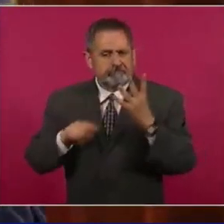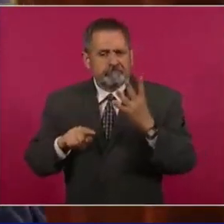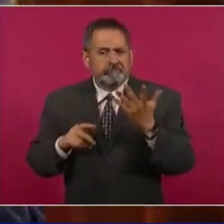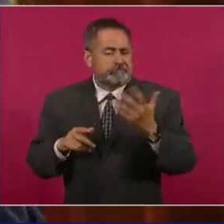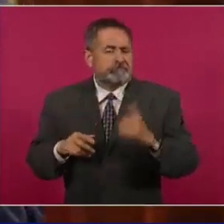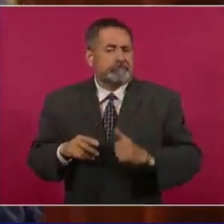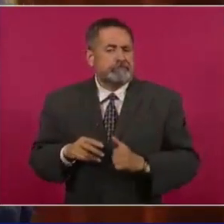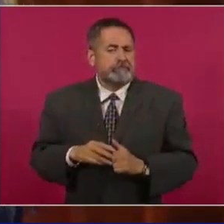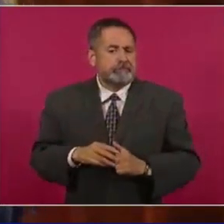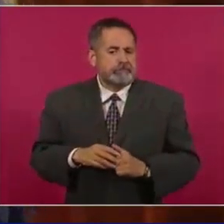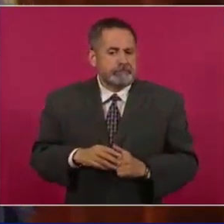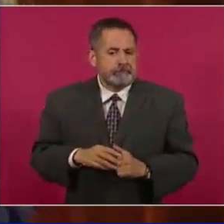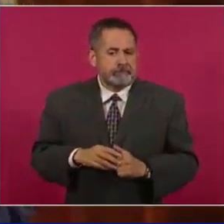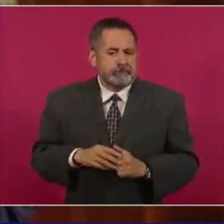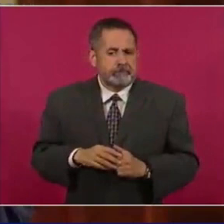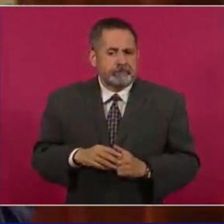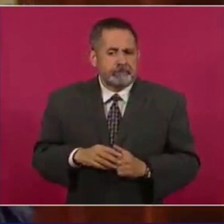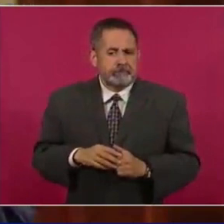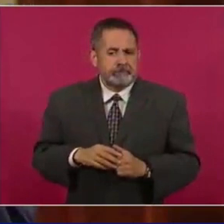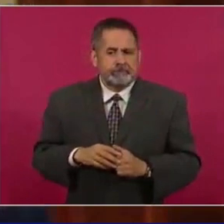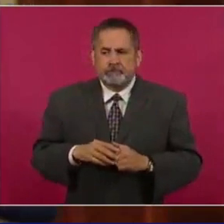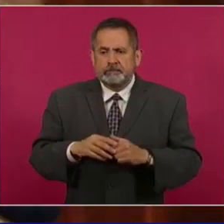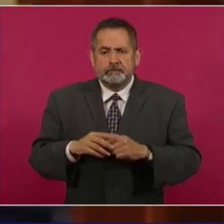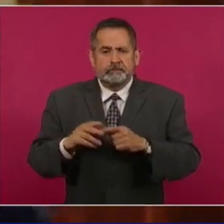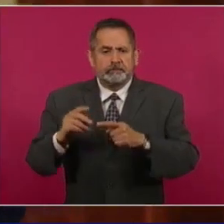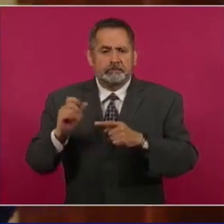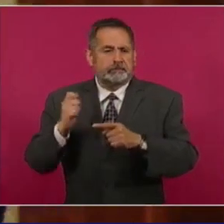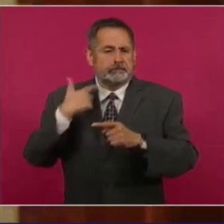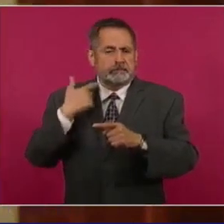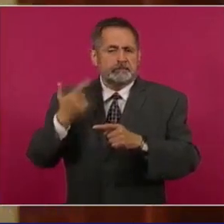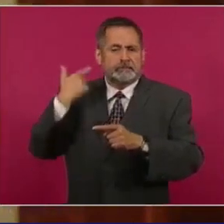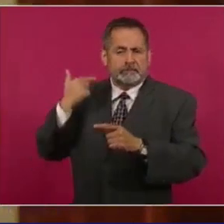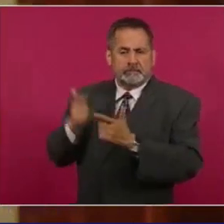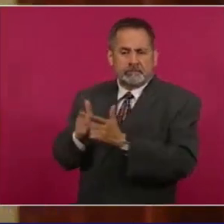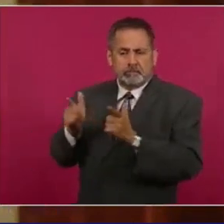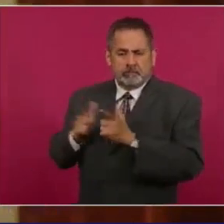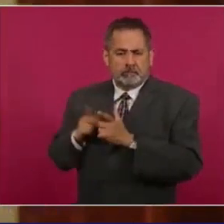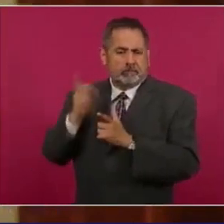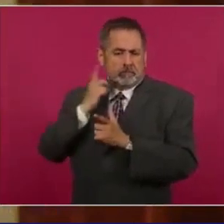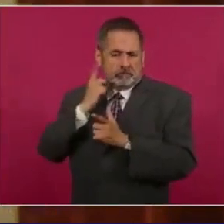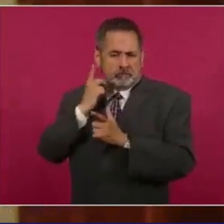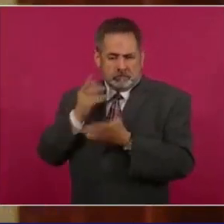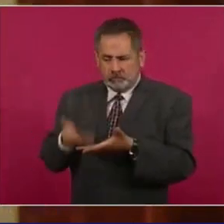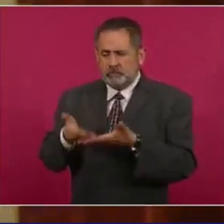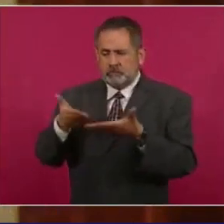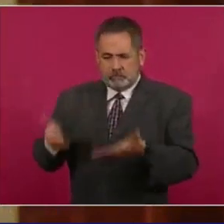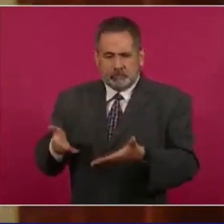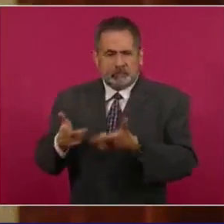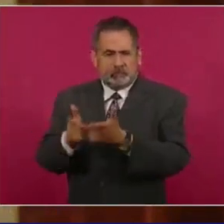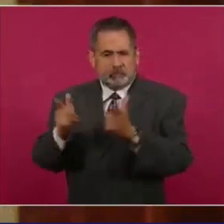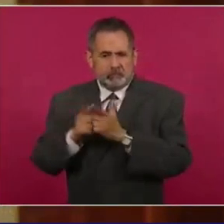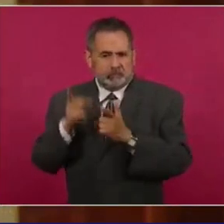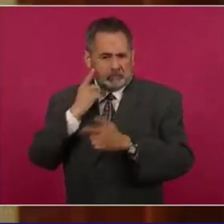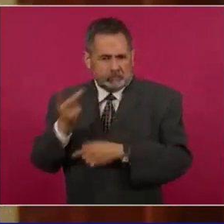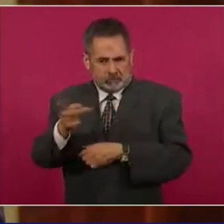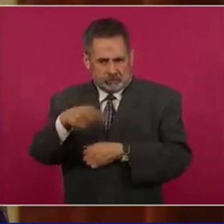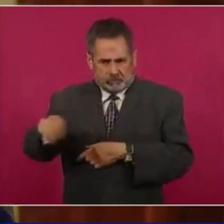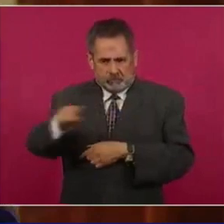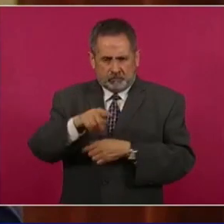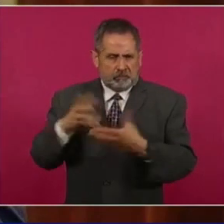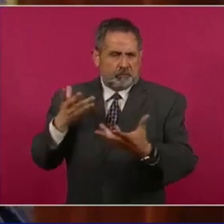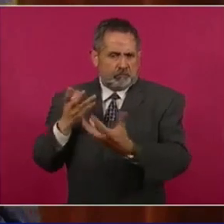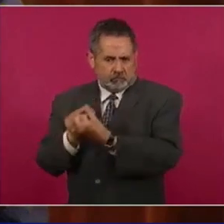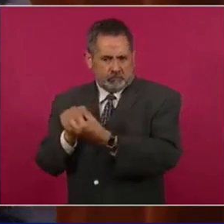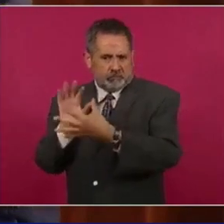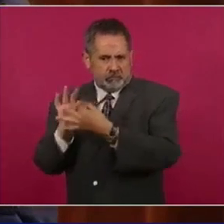las dos legislaturas, la anterior y la de ustedes,